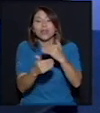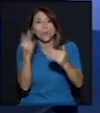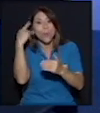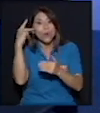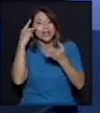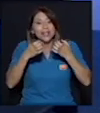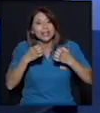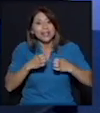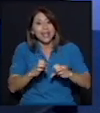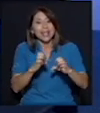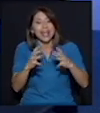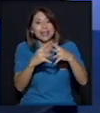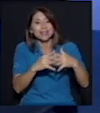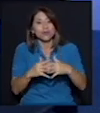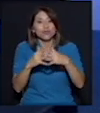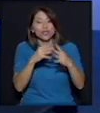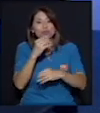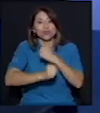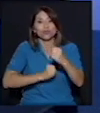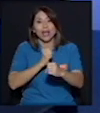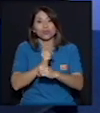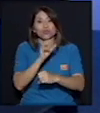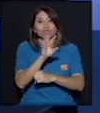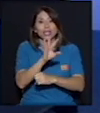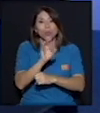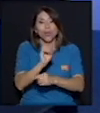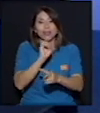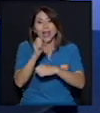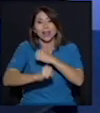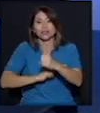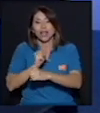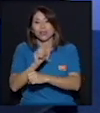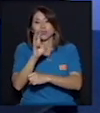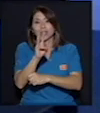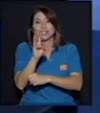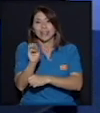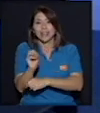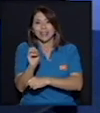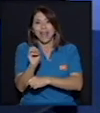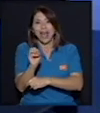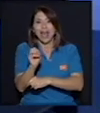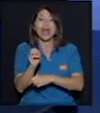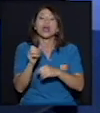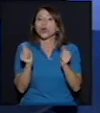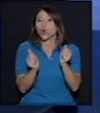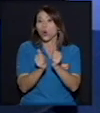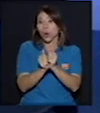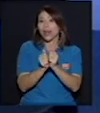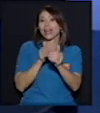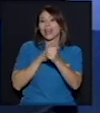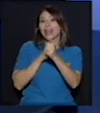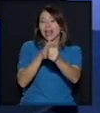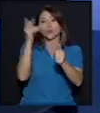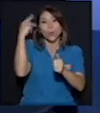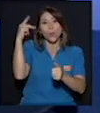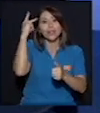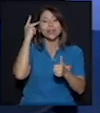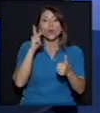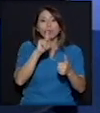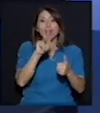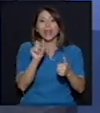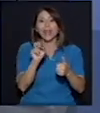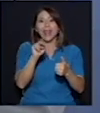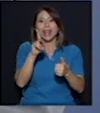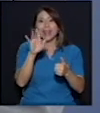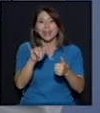60, básicamente bajo el liderazgo político de Kennedy y después de Johnson, la creación es